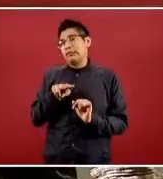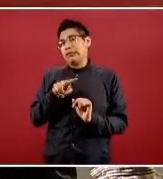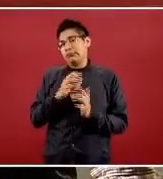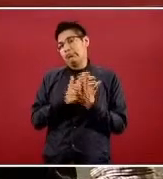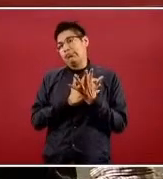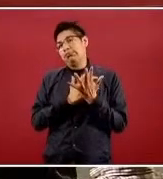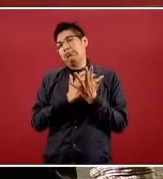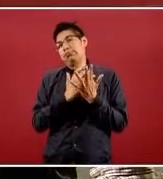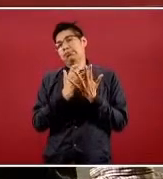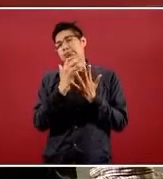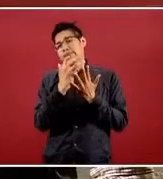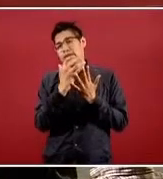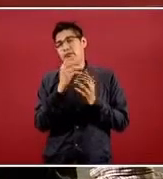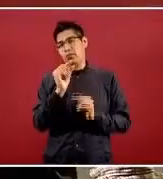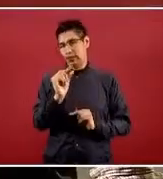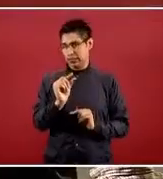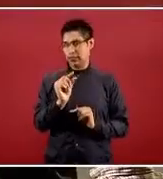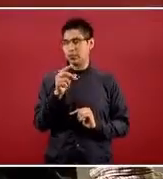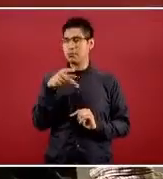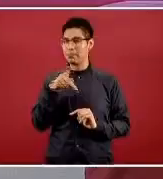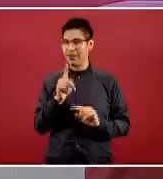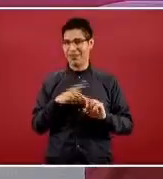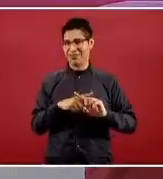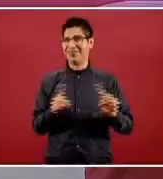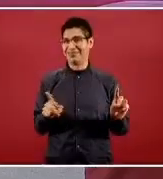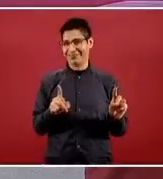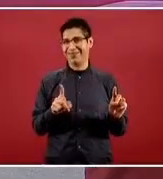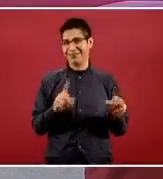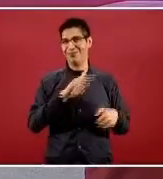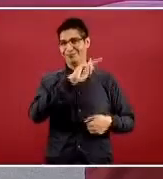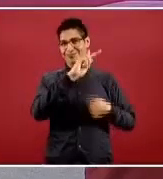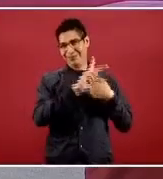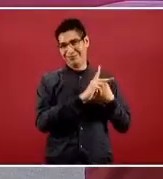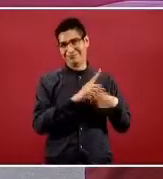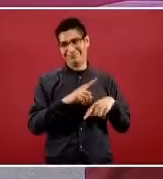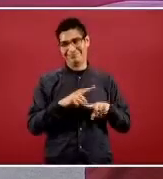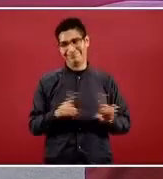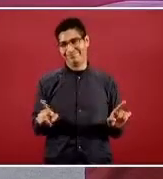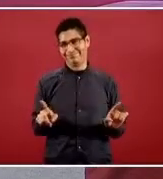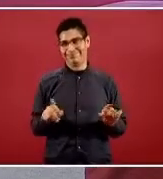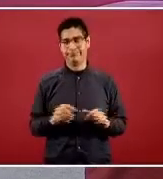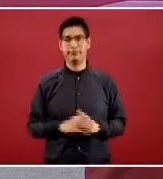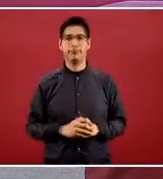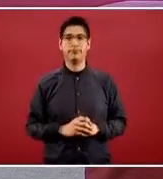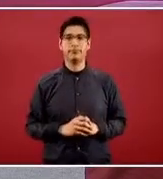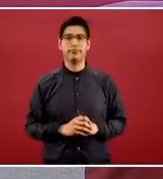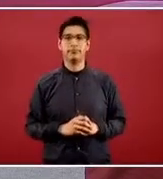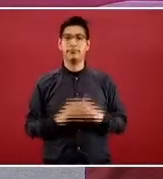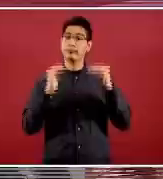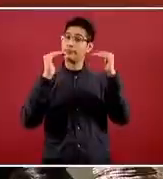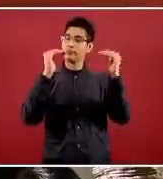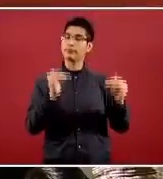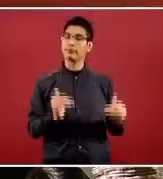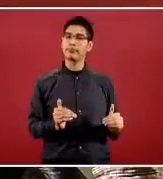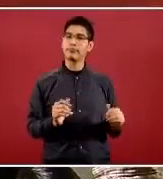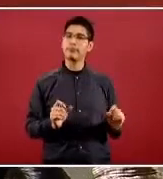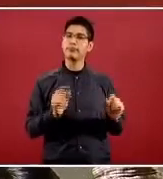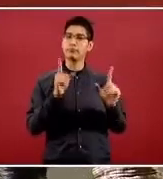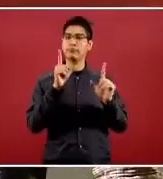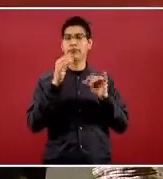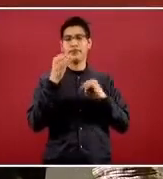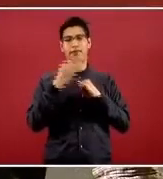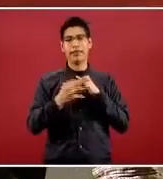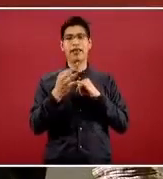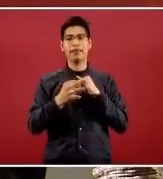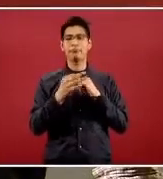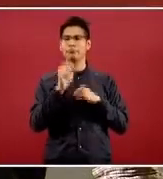un comportamiento algo ya diferente a la que estamos observando en otros países. La siguiente, que es la última, es un dato